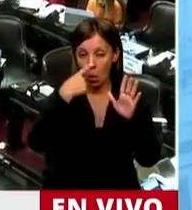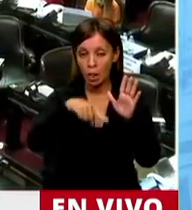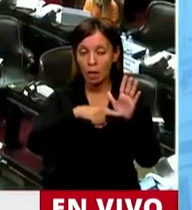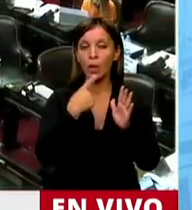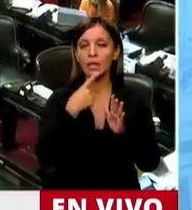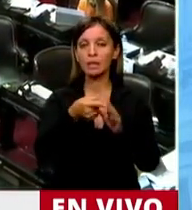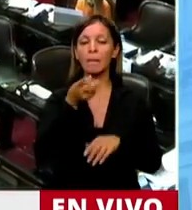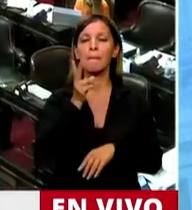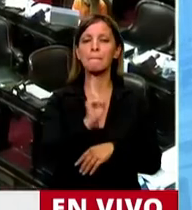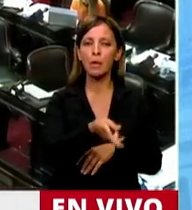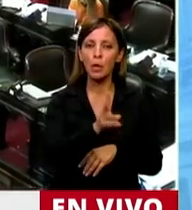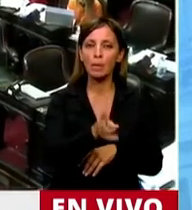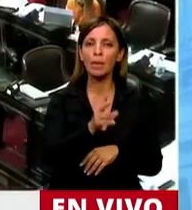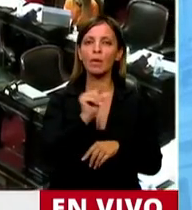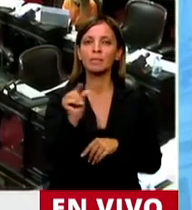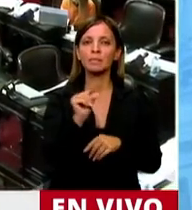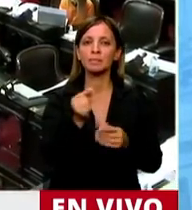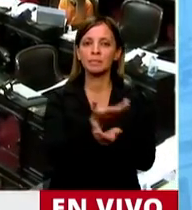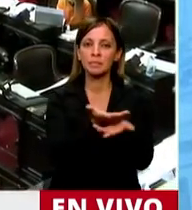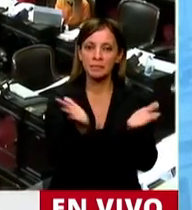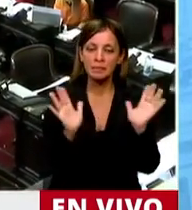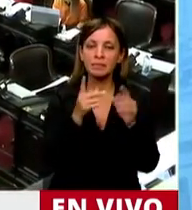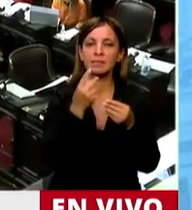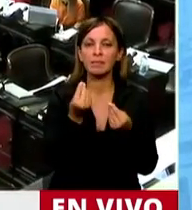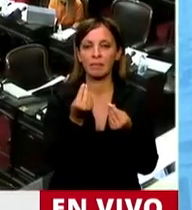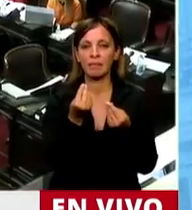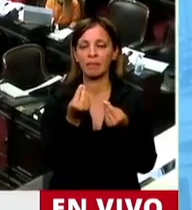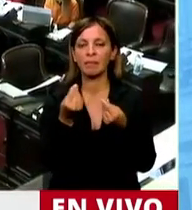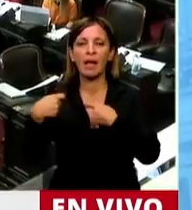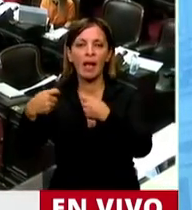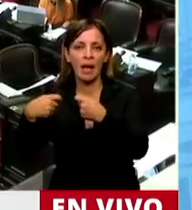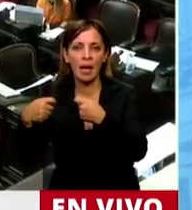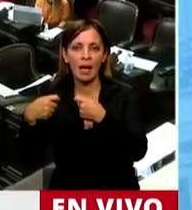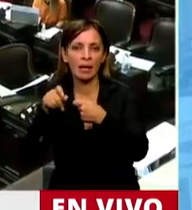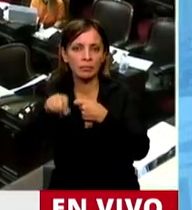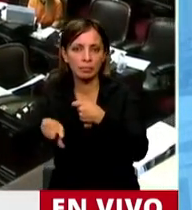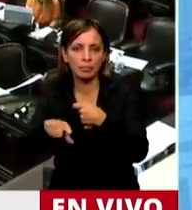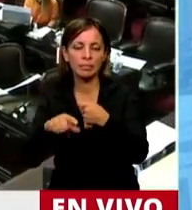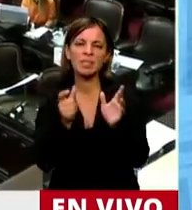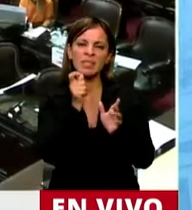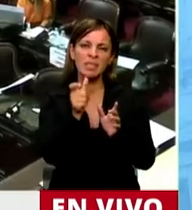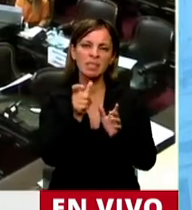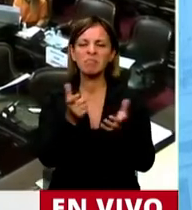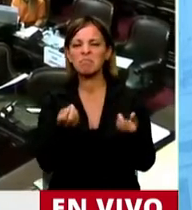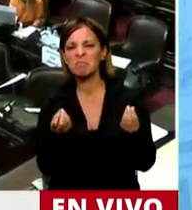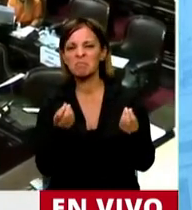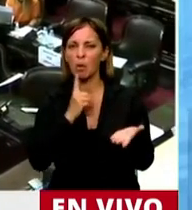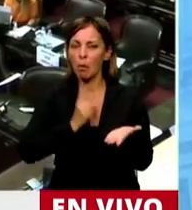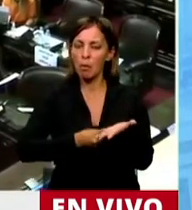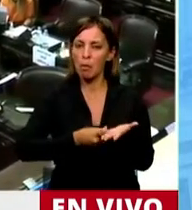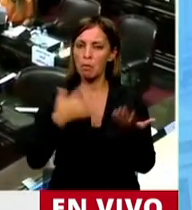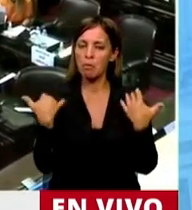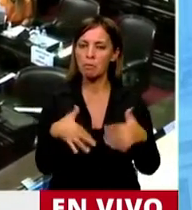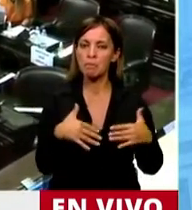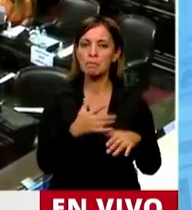realizar operaciones de crédito público para financiar gastos operativos. Es muy terminante. Y